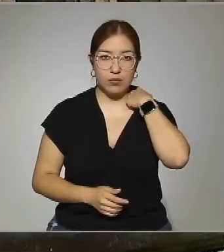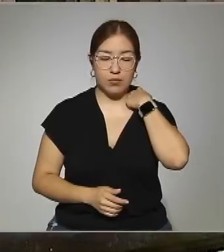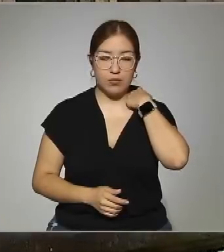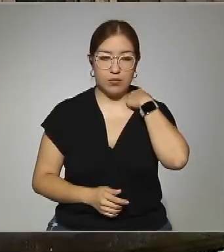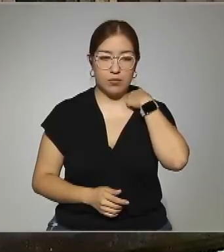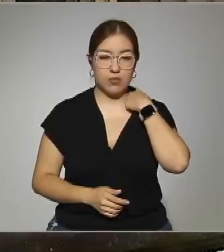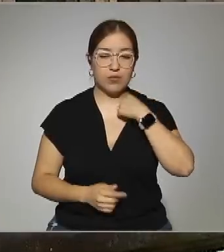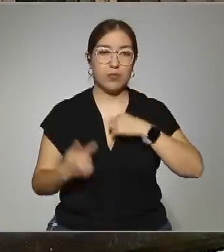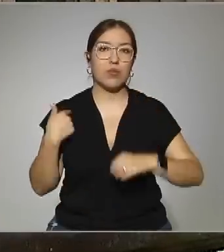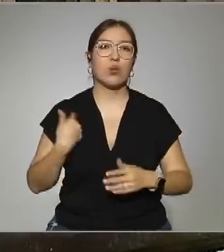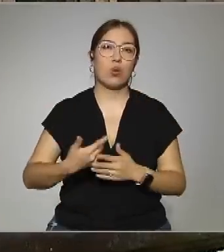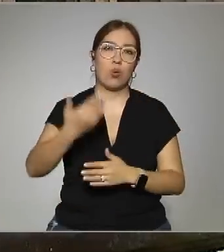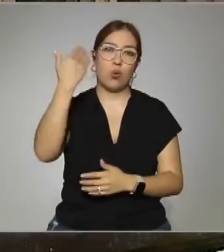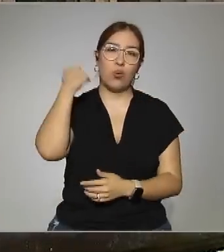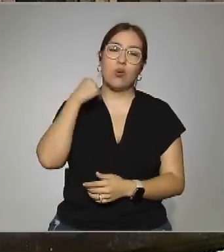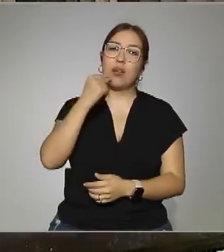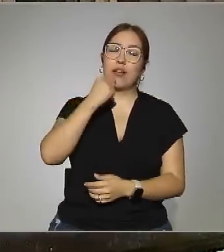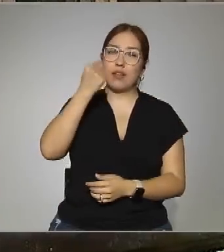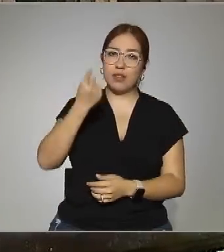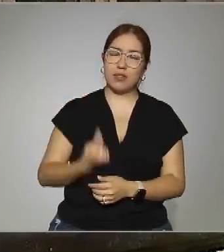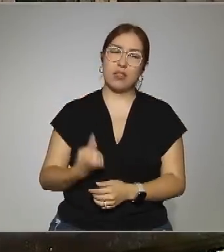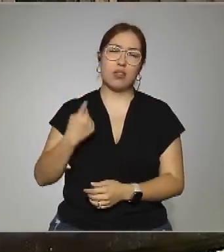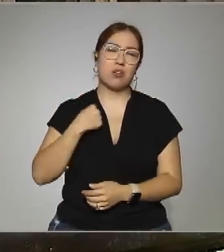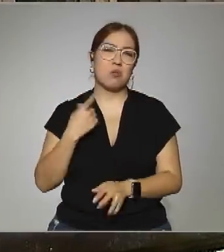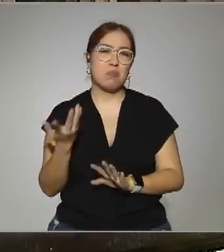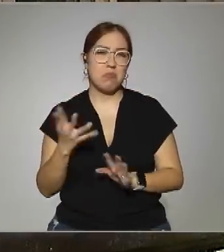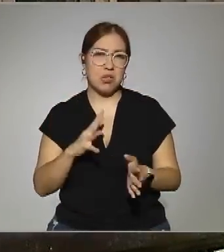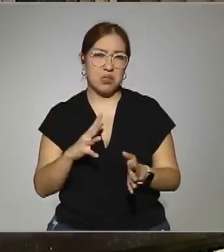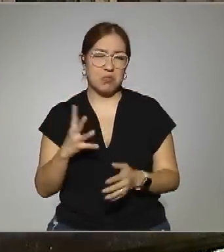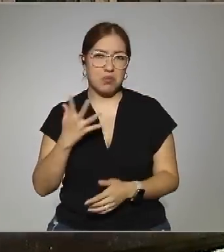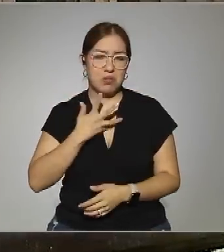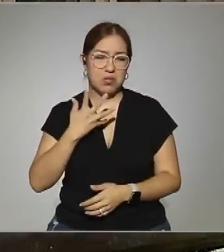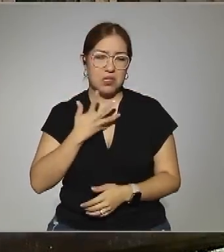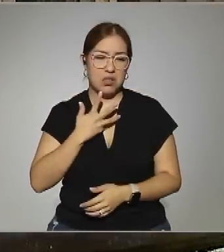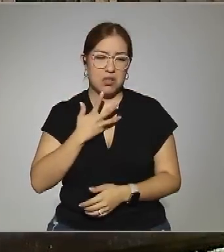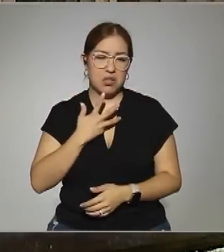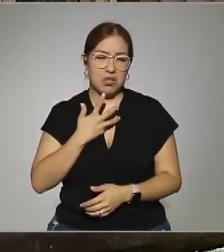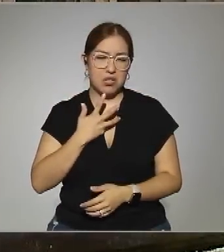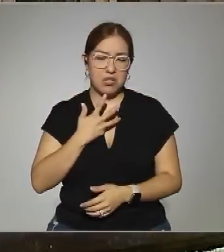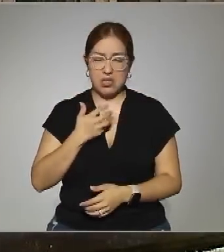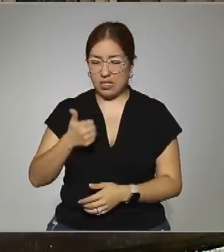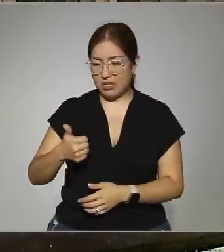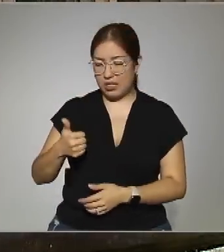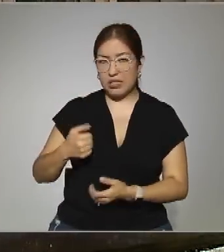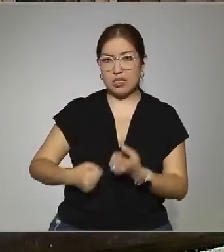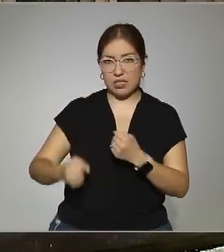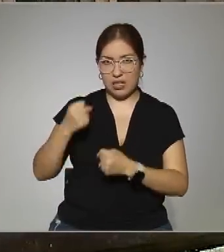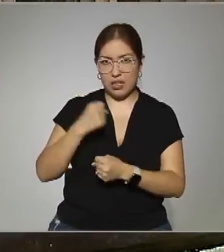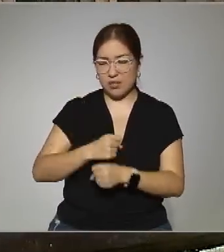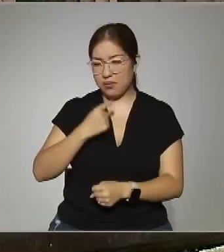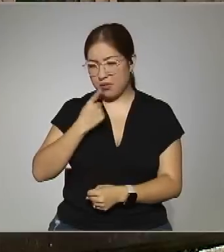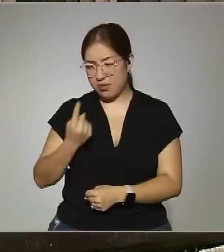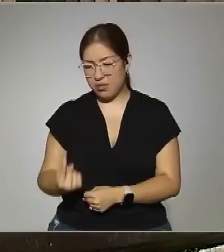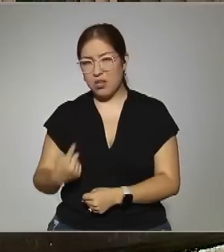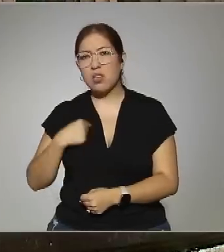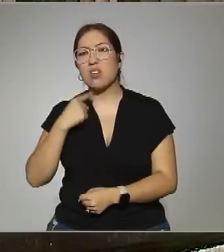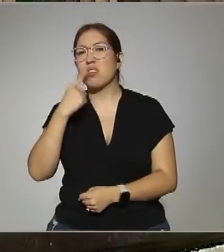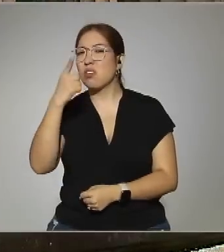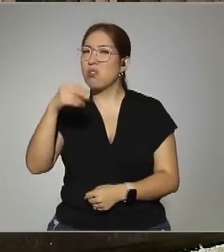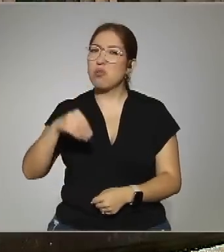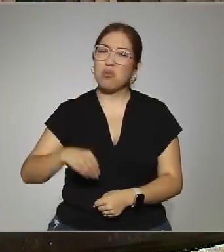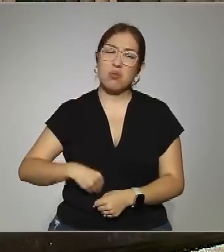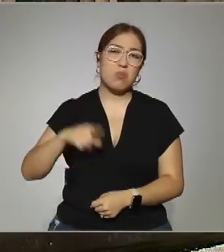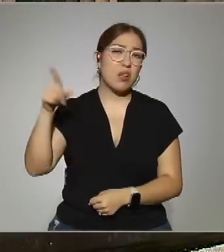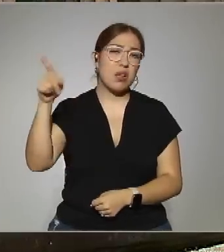Pues yo desde chica, cuando tenía como de que me acuerdo a los 6 años, yo le echaba la culpa, y pues es que